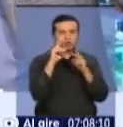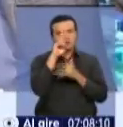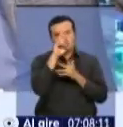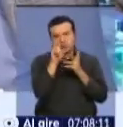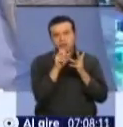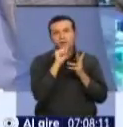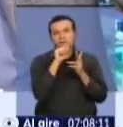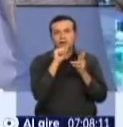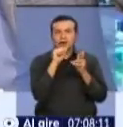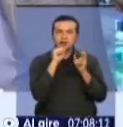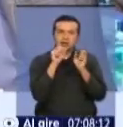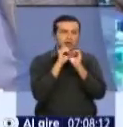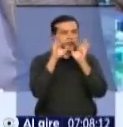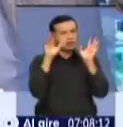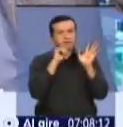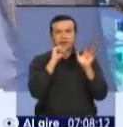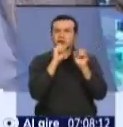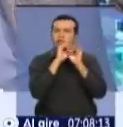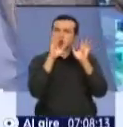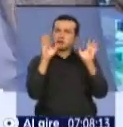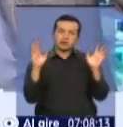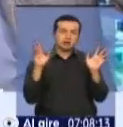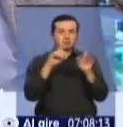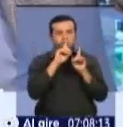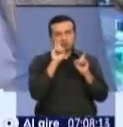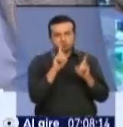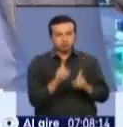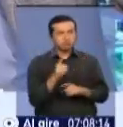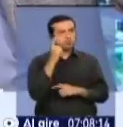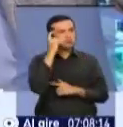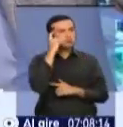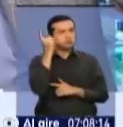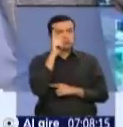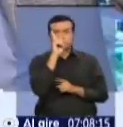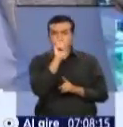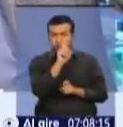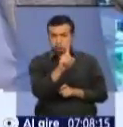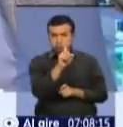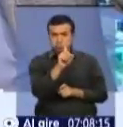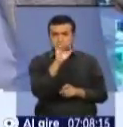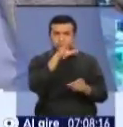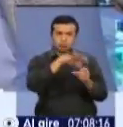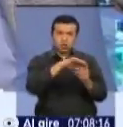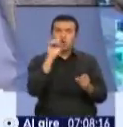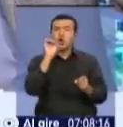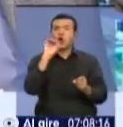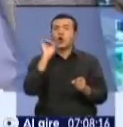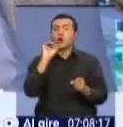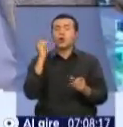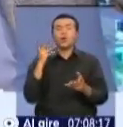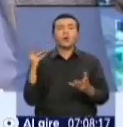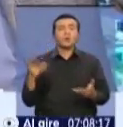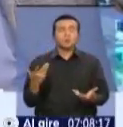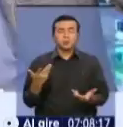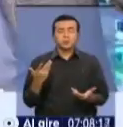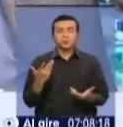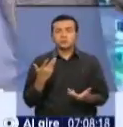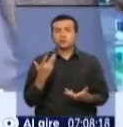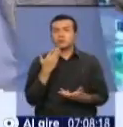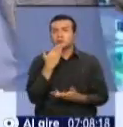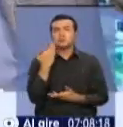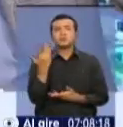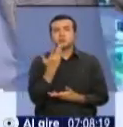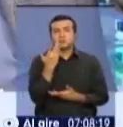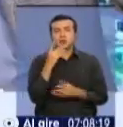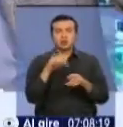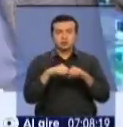que no están aterrizados a preguntas concretas, ¿serían sujetos de consulta popular o necesariamente se establecería